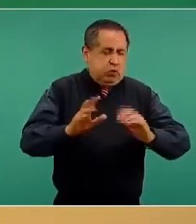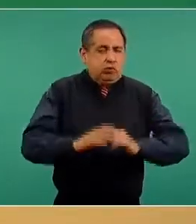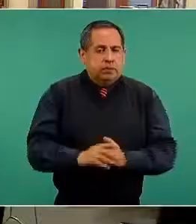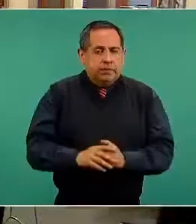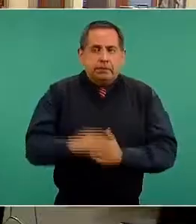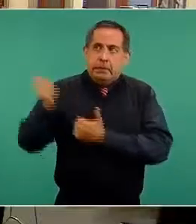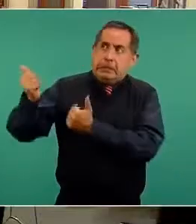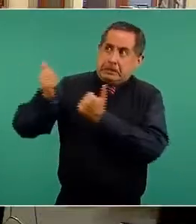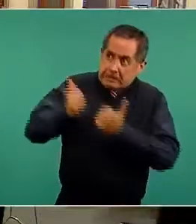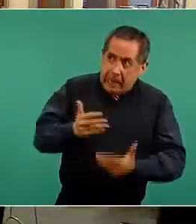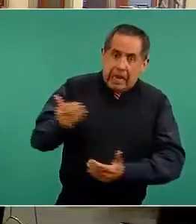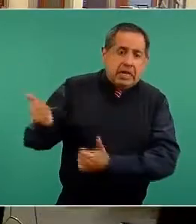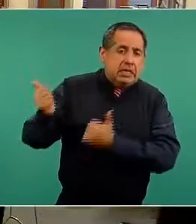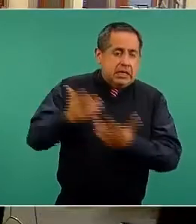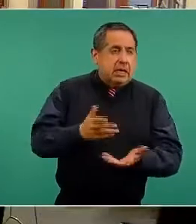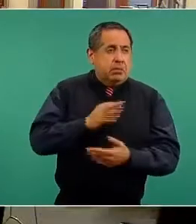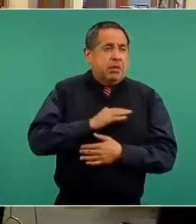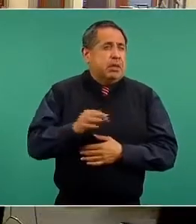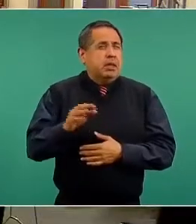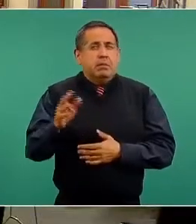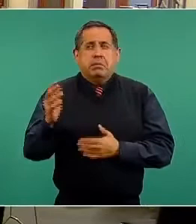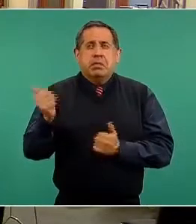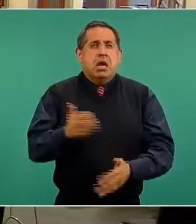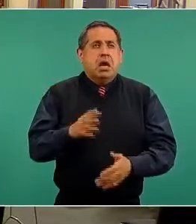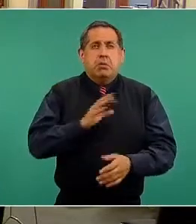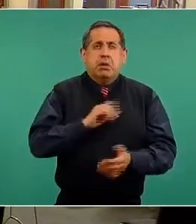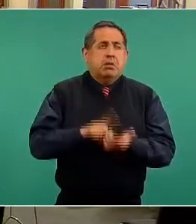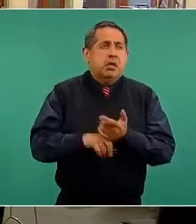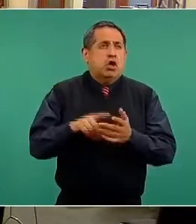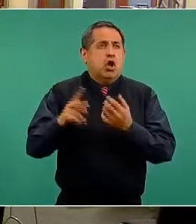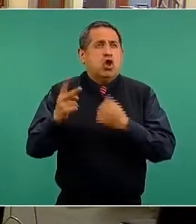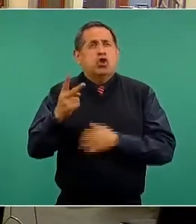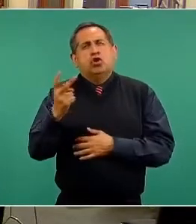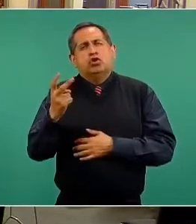En principio tendrían que llegar cerca de